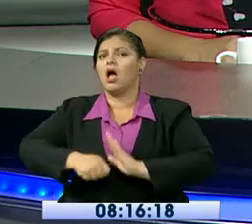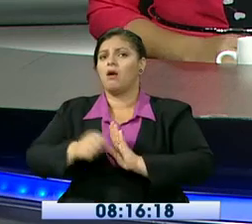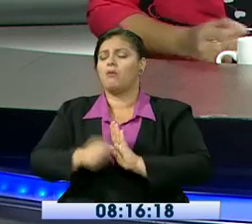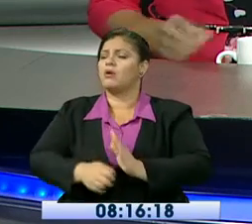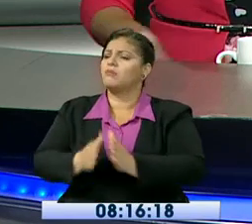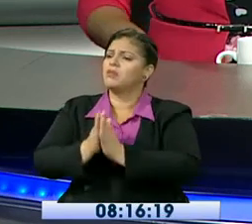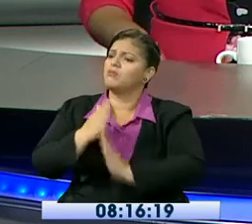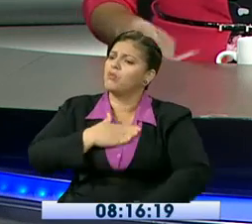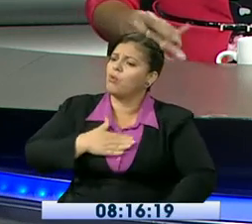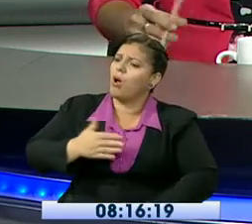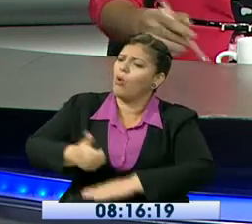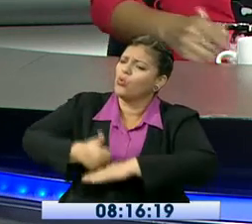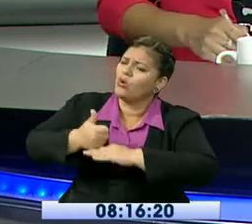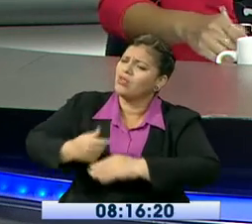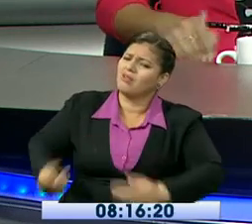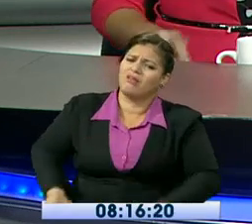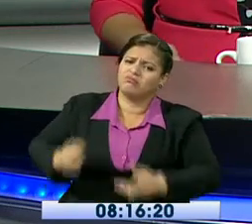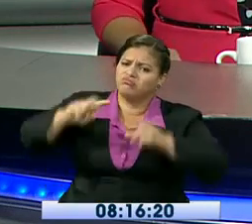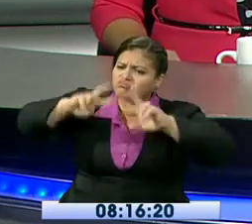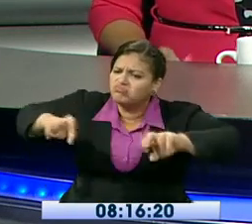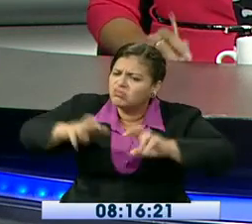fiscalía presente su dictamen.